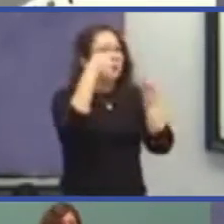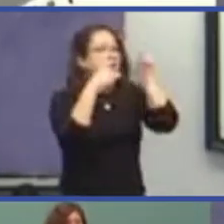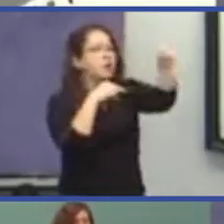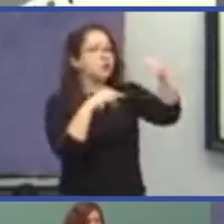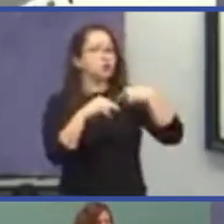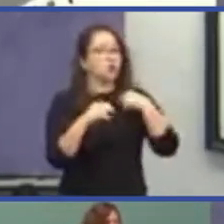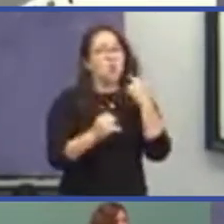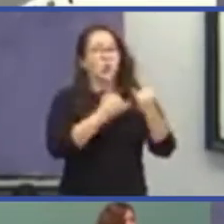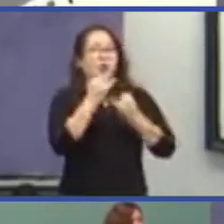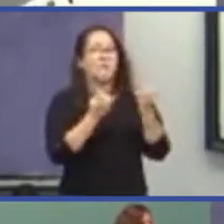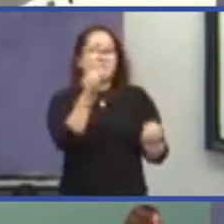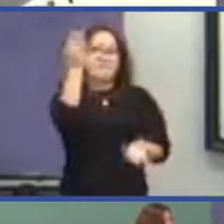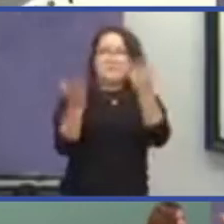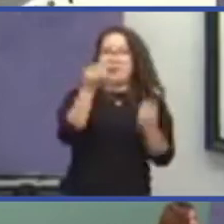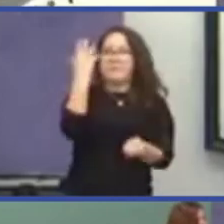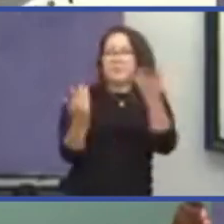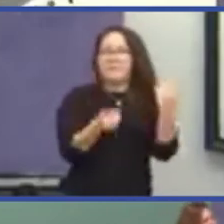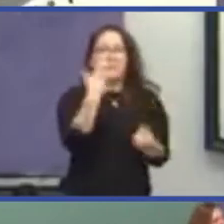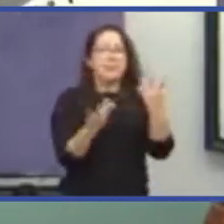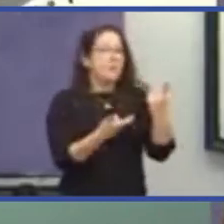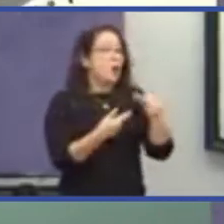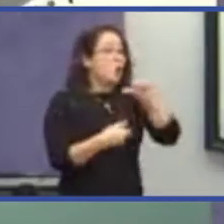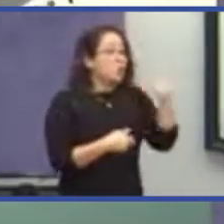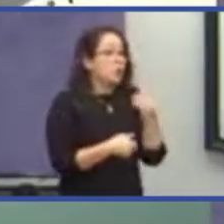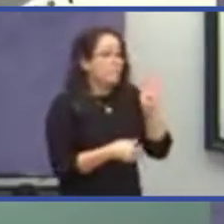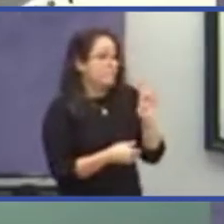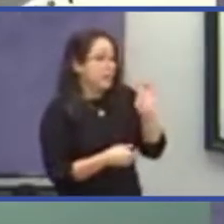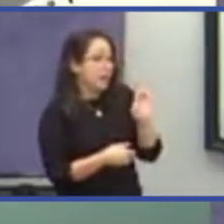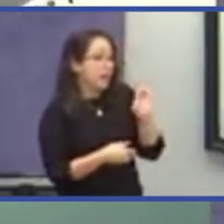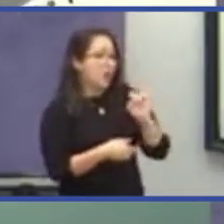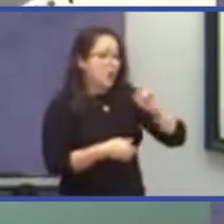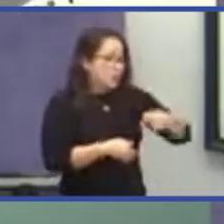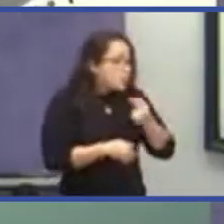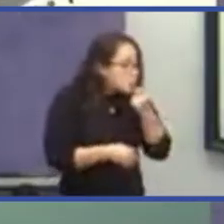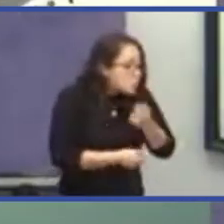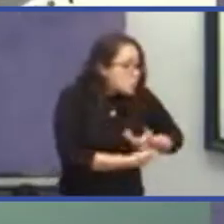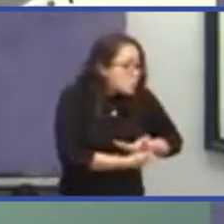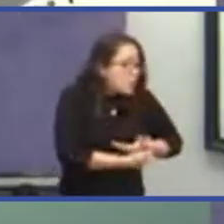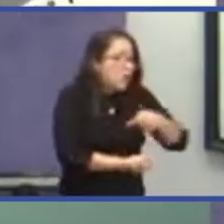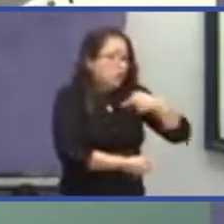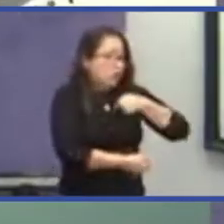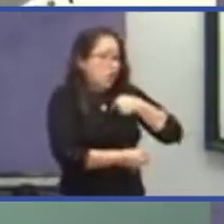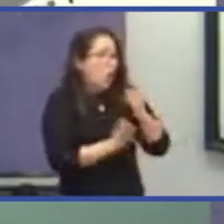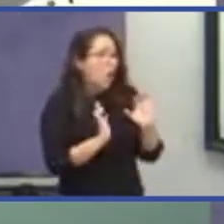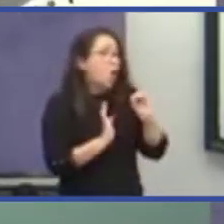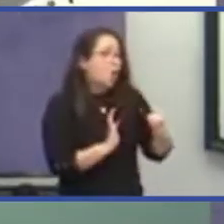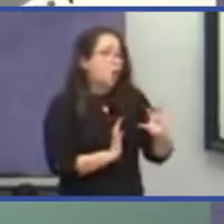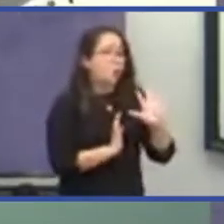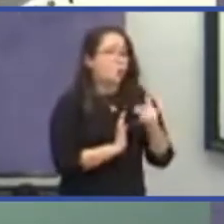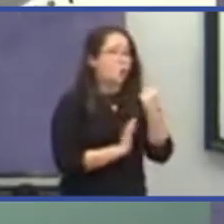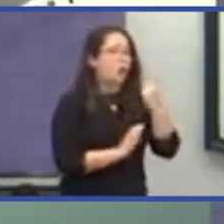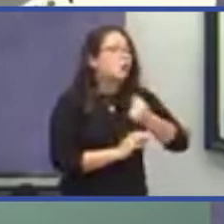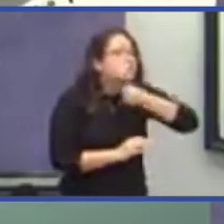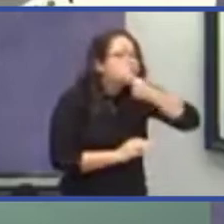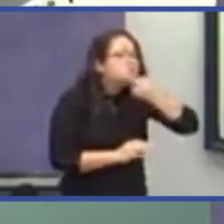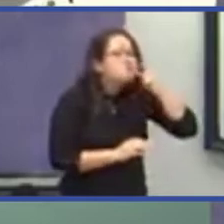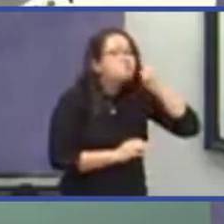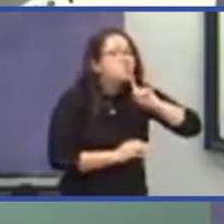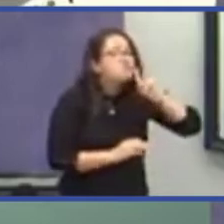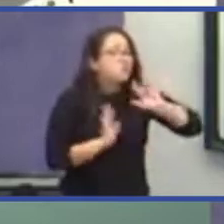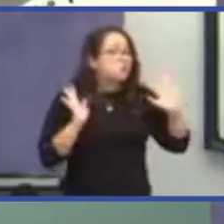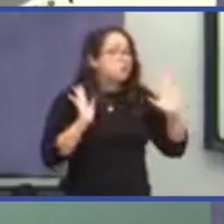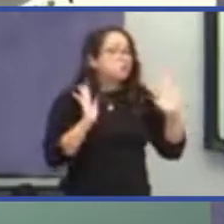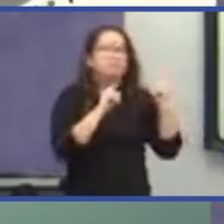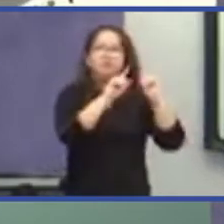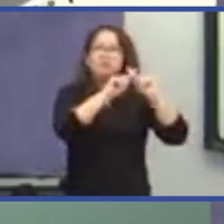un bebé y en otro podría ser una señora anciana. Y entonces en estos universos del multiverso cabe un número